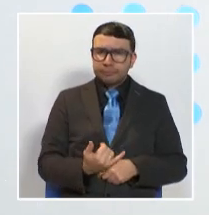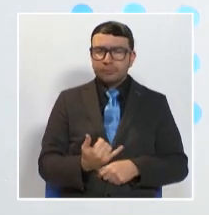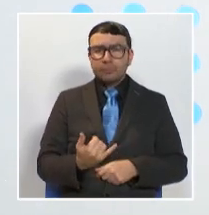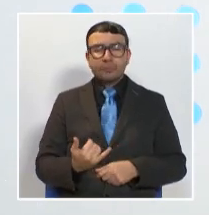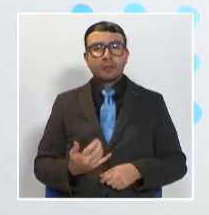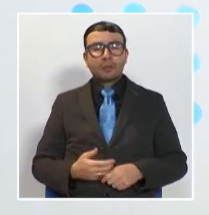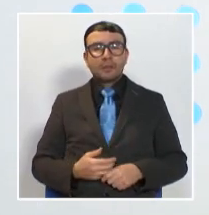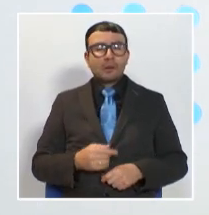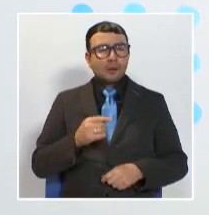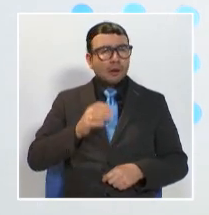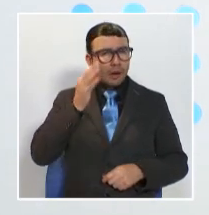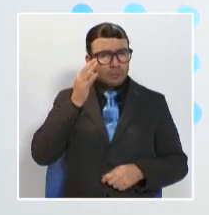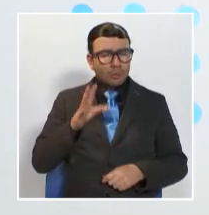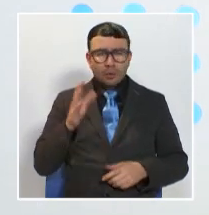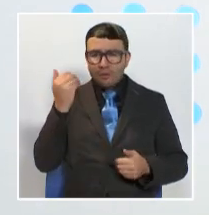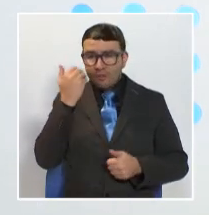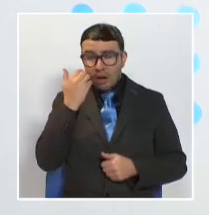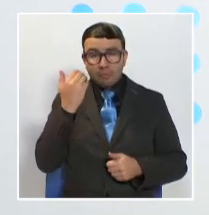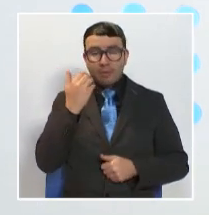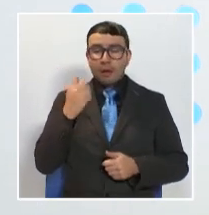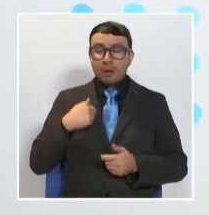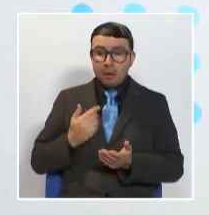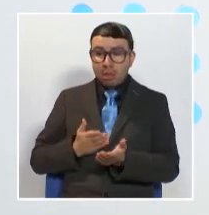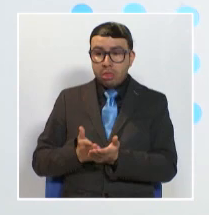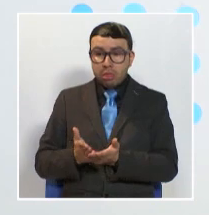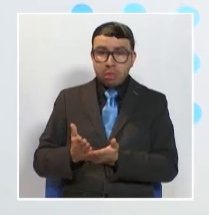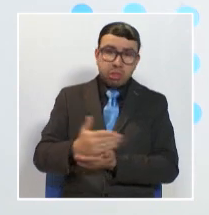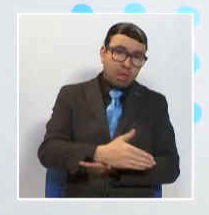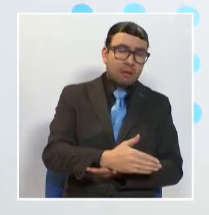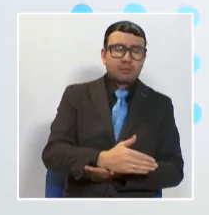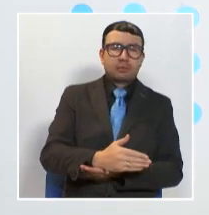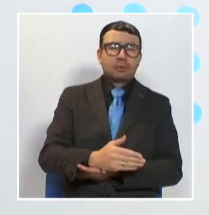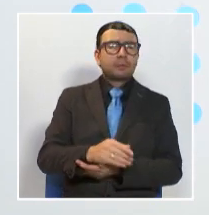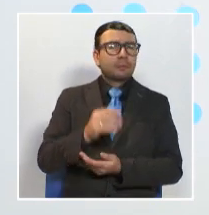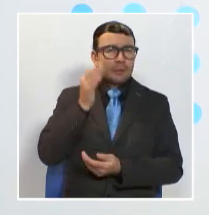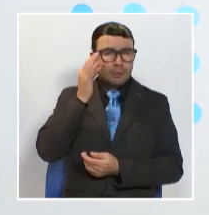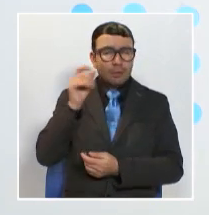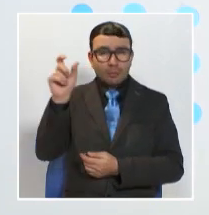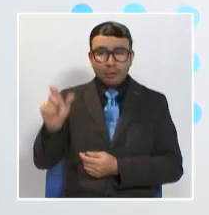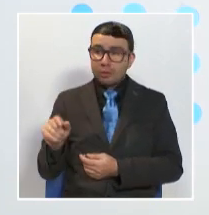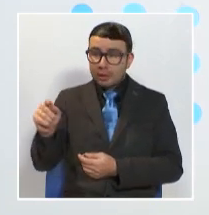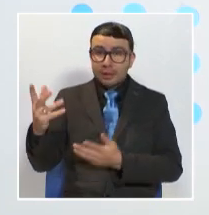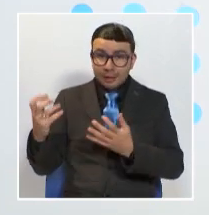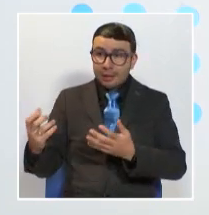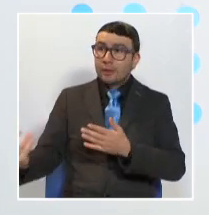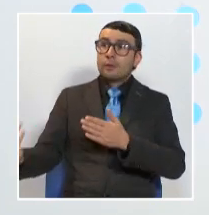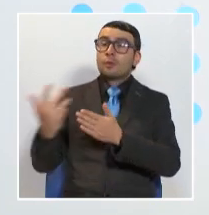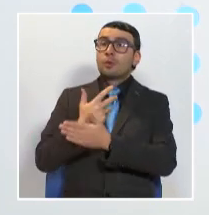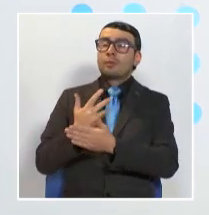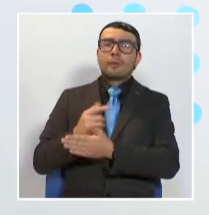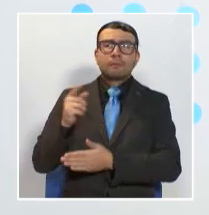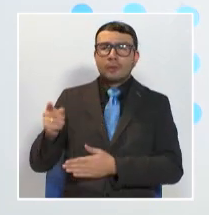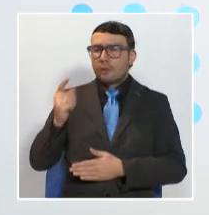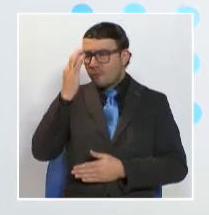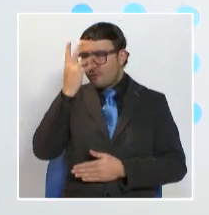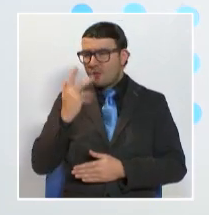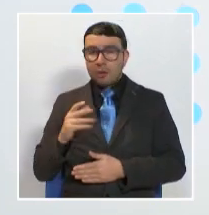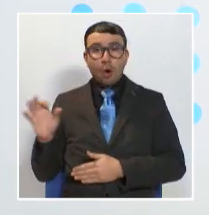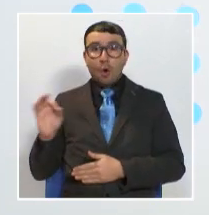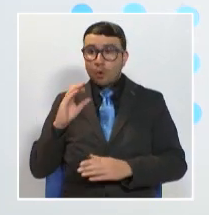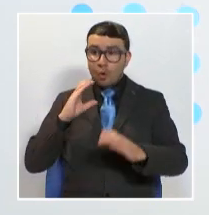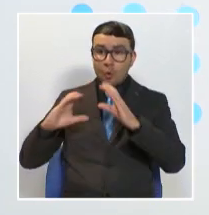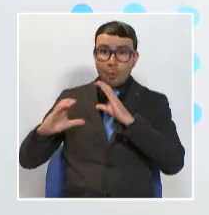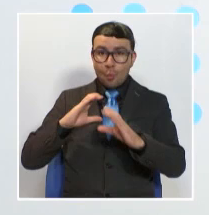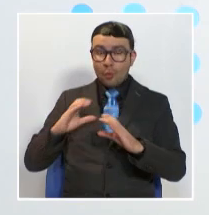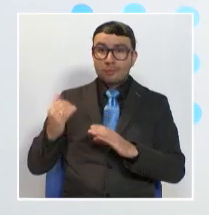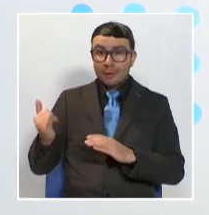la enfermedad. Las personas que nos quieran estar escribiendo en este momento por Facebook y donde se comuniquen con nosotros, el tema de hoy